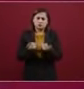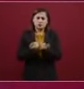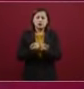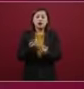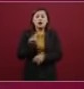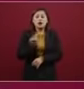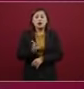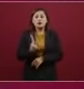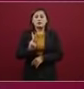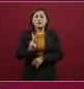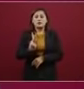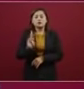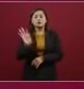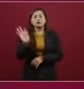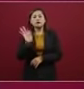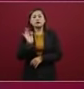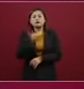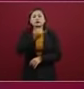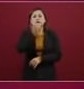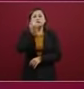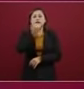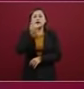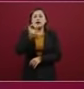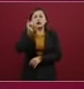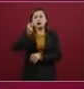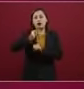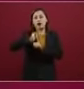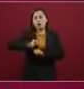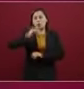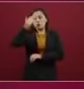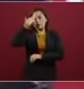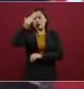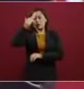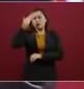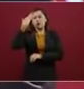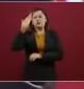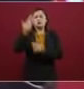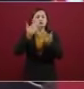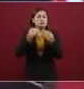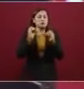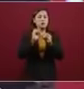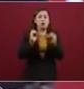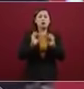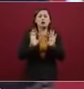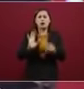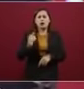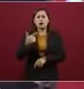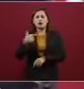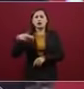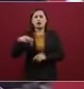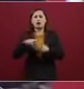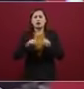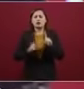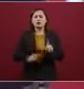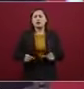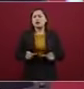otra autoridad, la Guardia Nacional podrá actuar poniendo a disposición de la